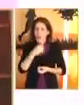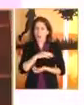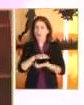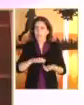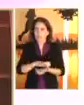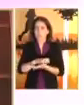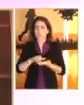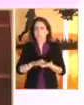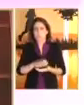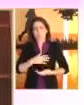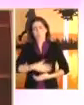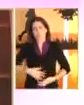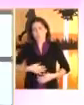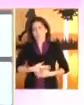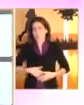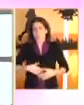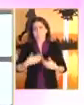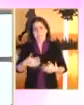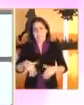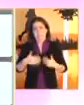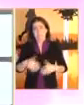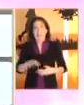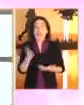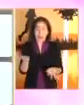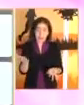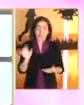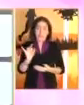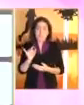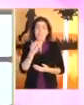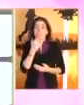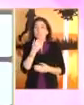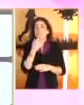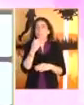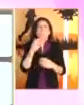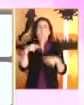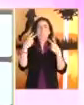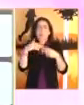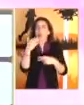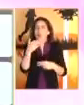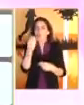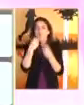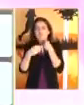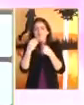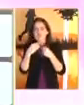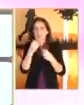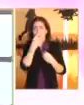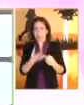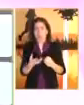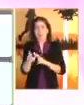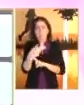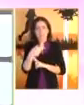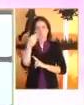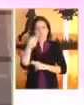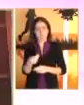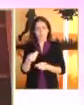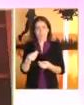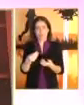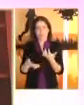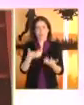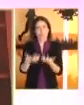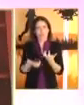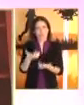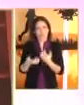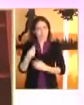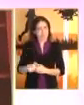mayor contenido de grasa. Y si nos vamos de comilona, por ahí es mejor tomar un buen pescado, que además los hacen estupendamente. Maravillosos,